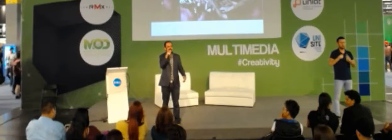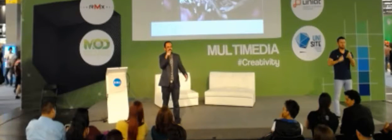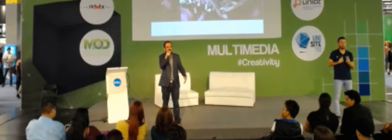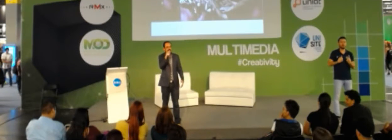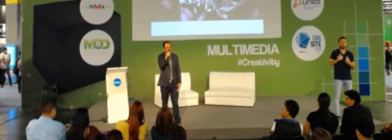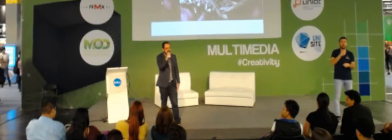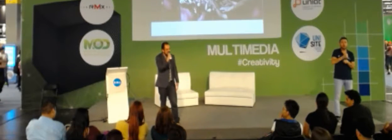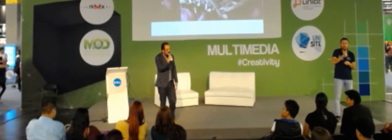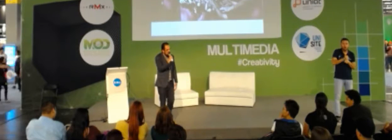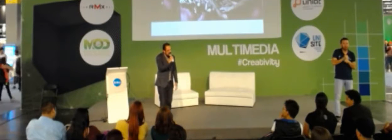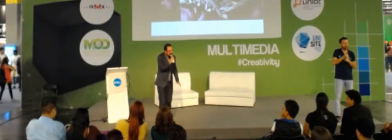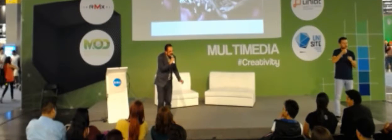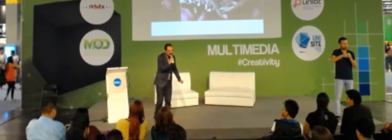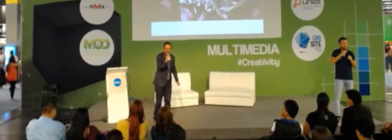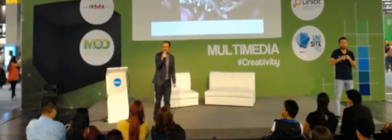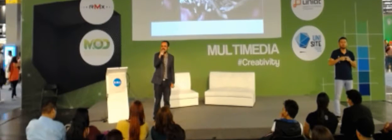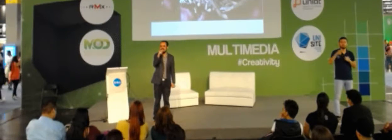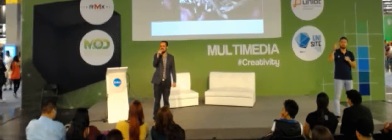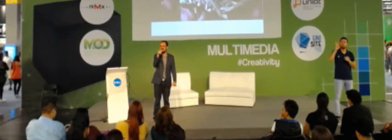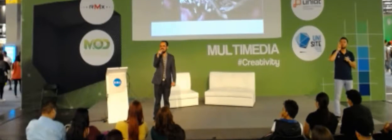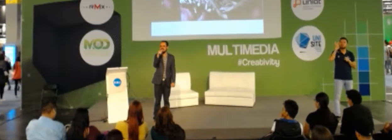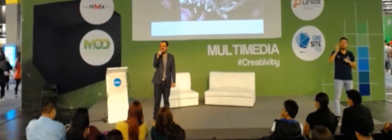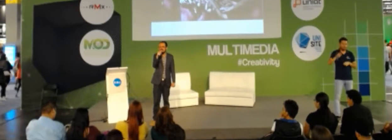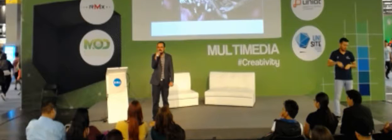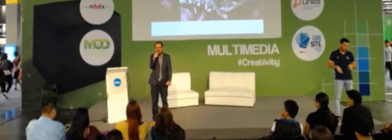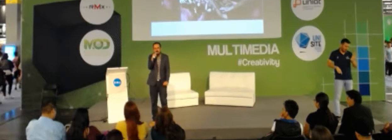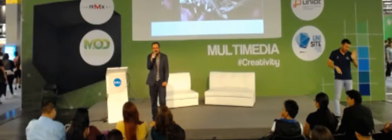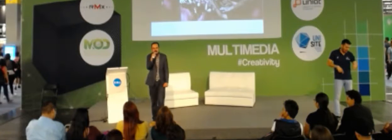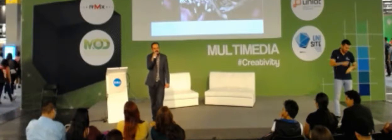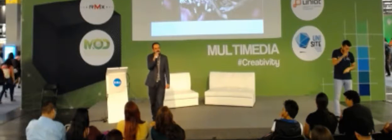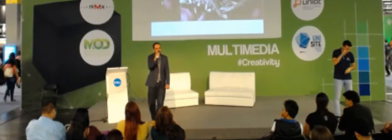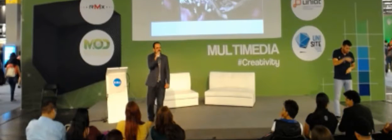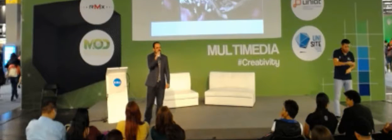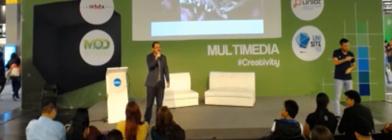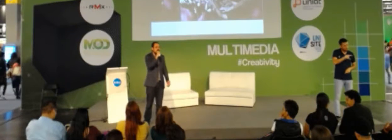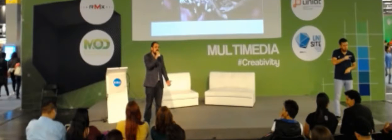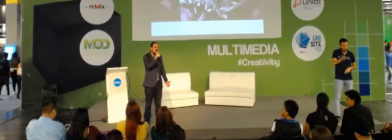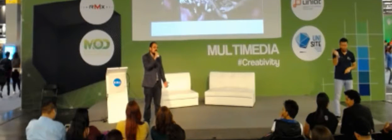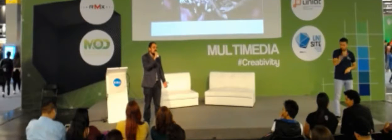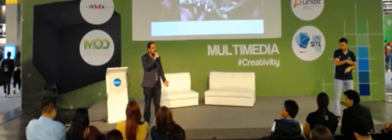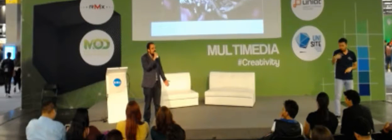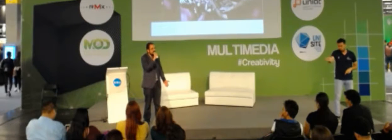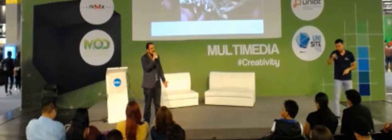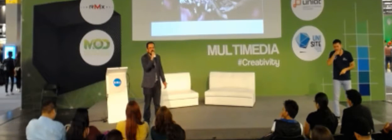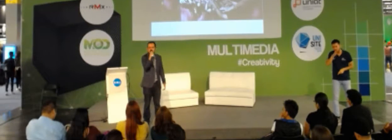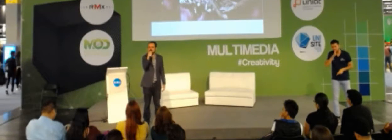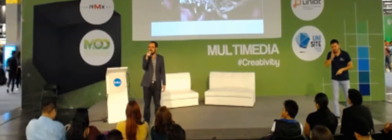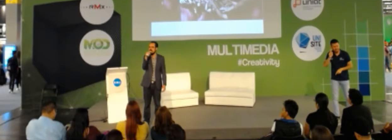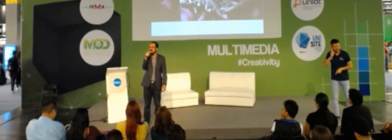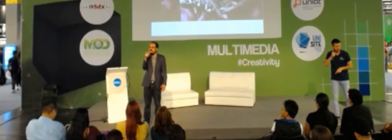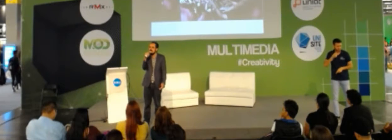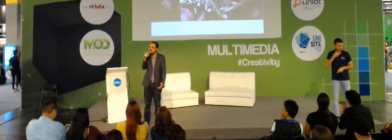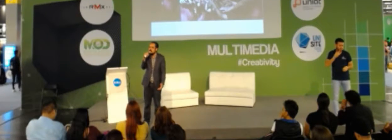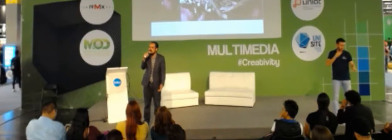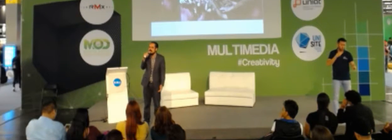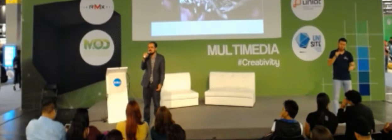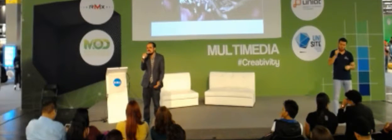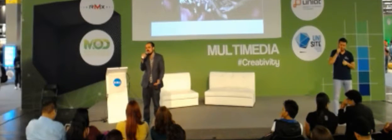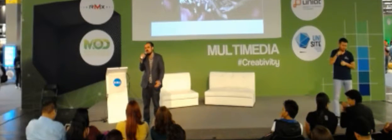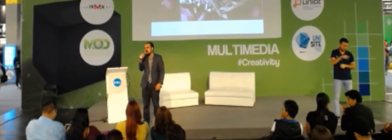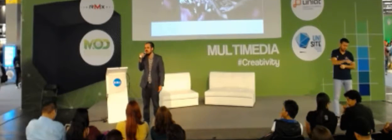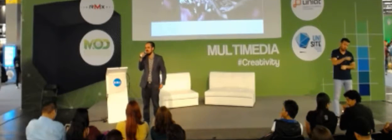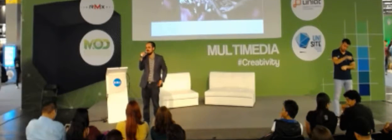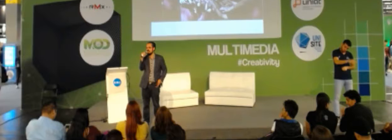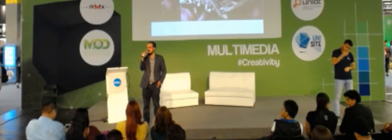mis tíos decían, pobrecito de ti, es que tu papá no escucha, tu mamá no escucha, pobrecitos, tienes que cuidarlos, es que